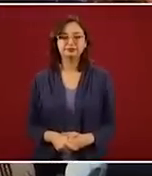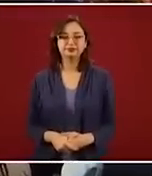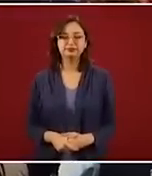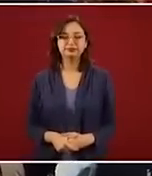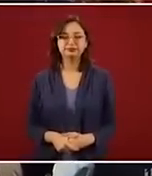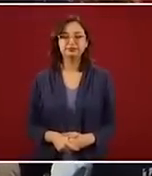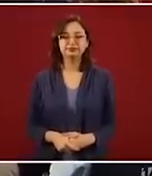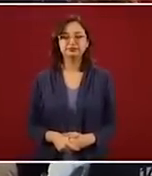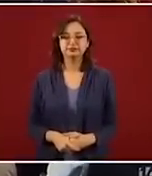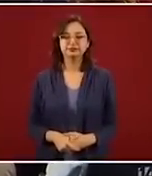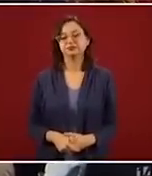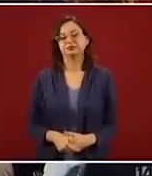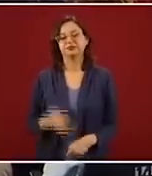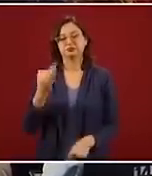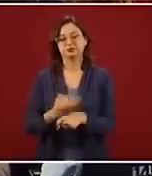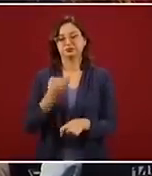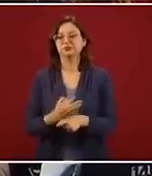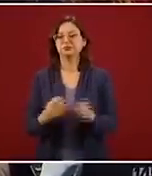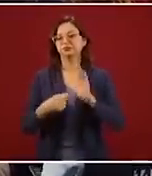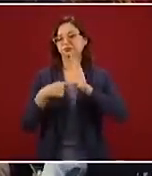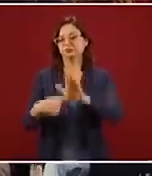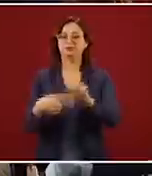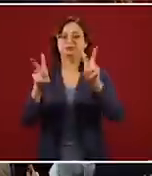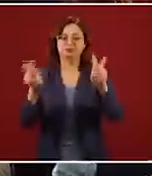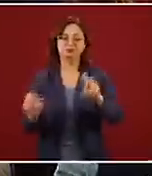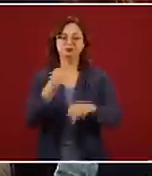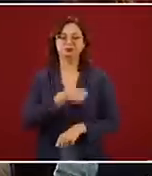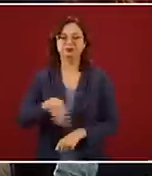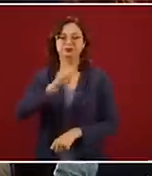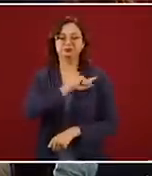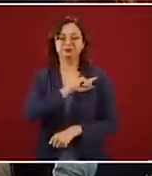Por eso lo saqué ahora que estamos tratando del tema de salud.